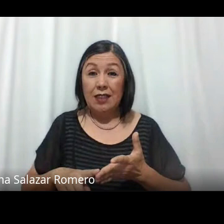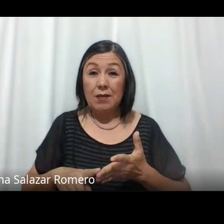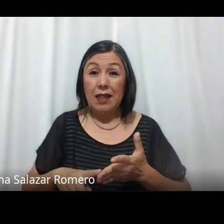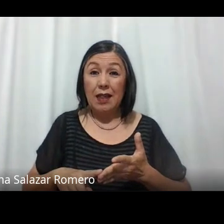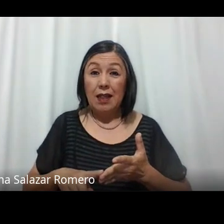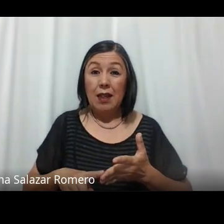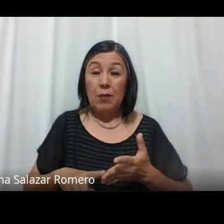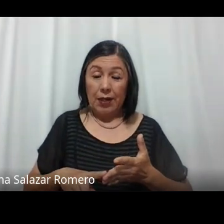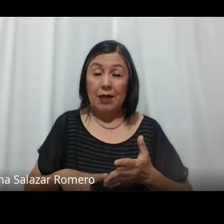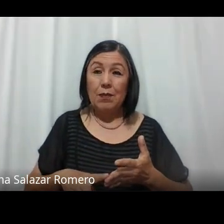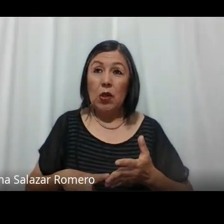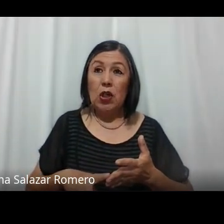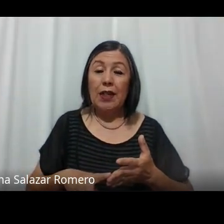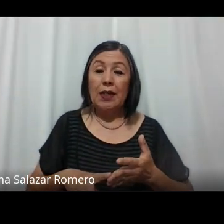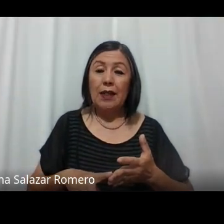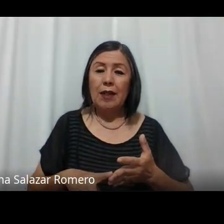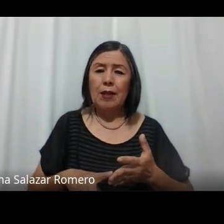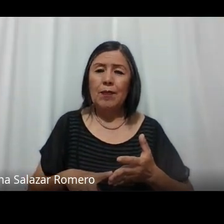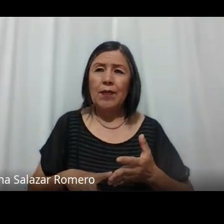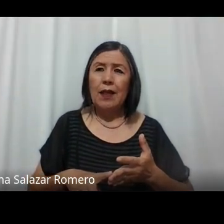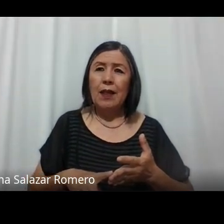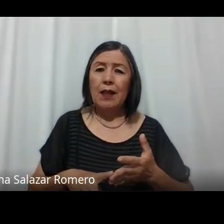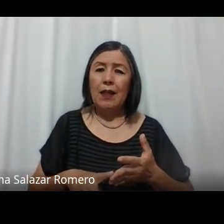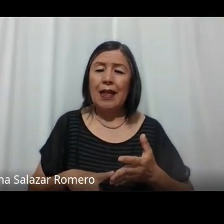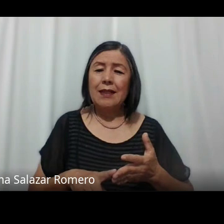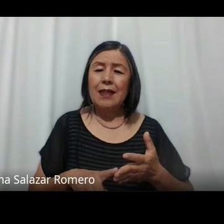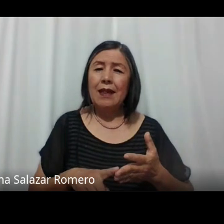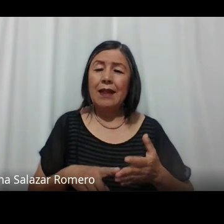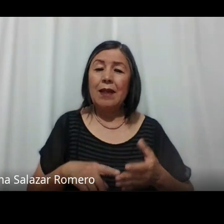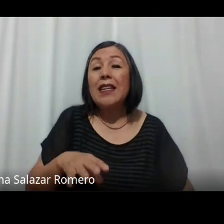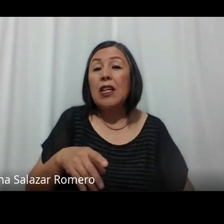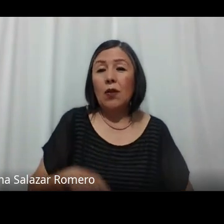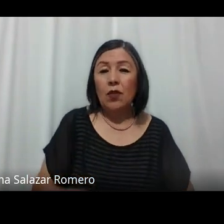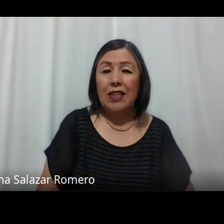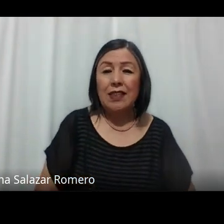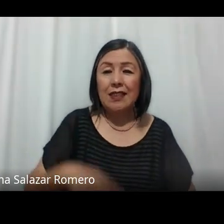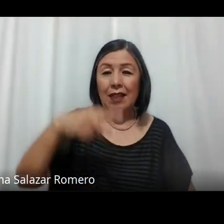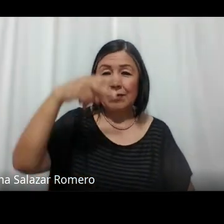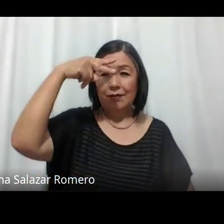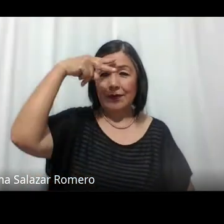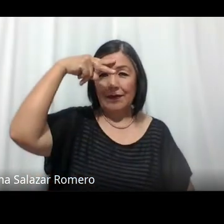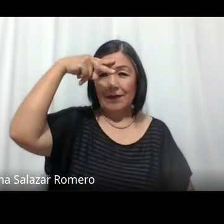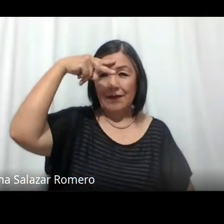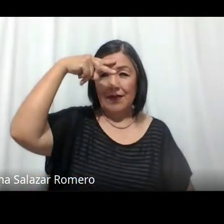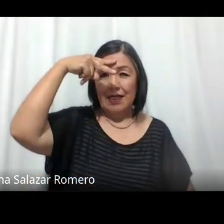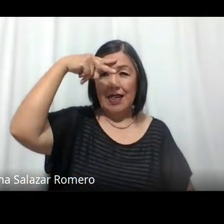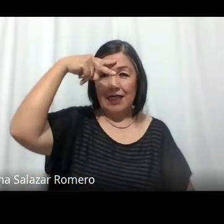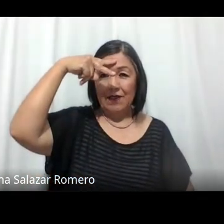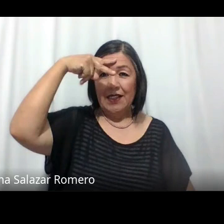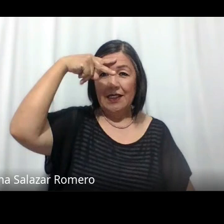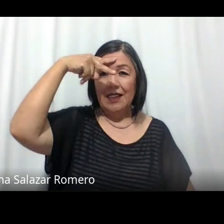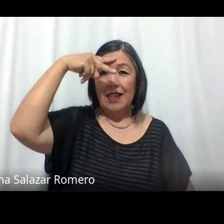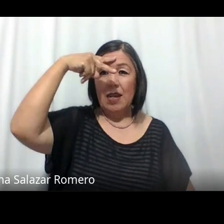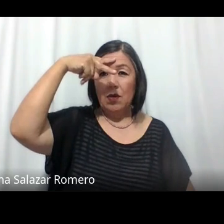dónde termina. Por ejemplo, la seña de México, ¿dónde inicia? ¿Sí? Aquí